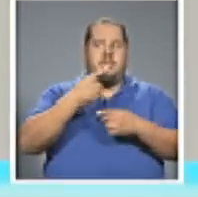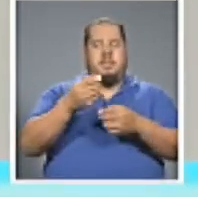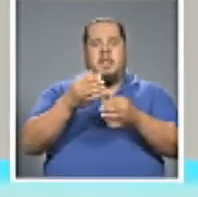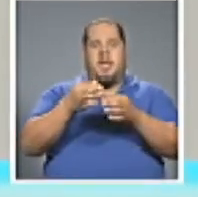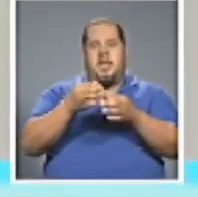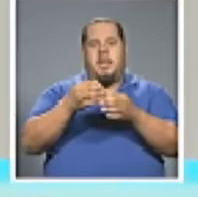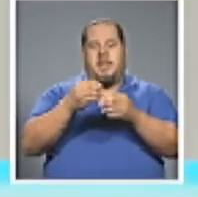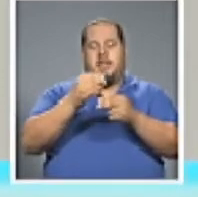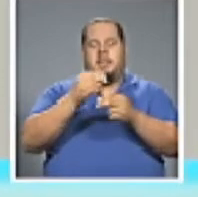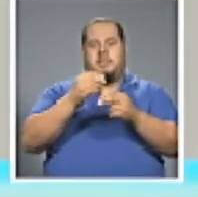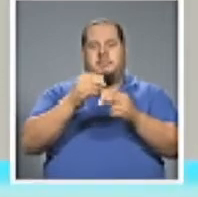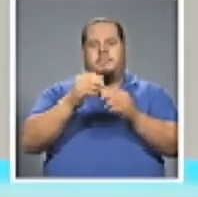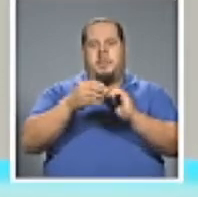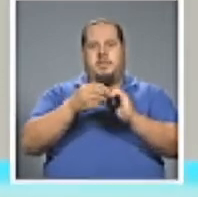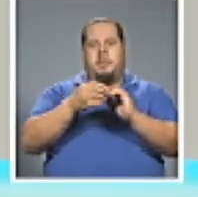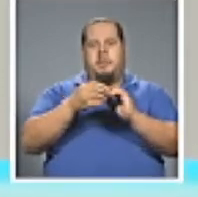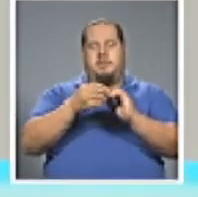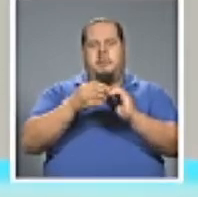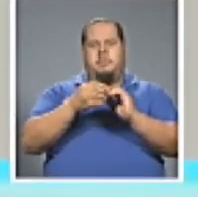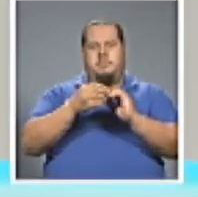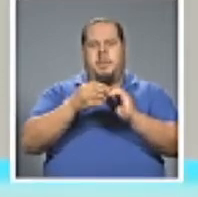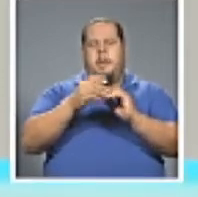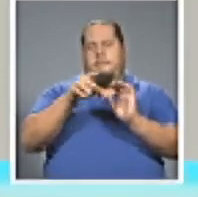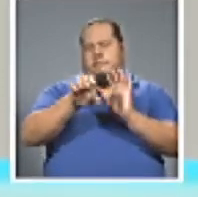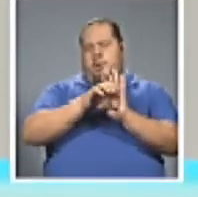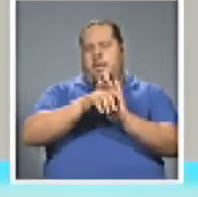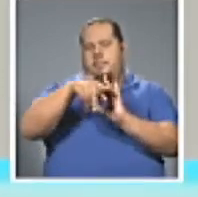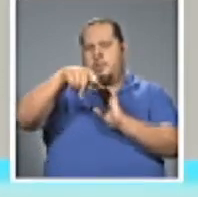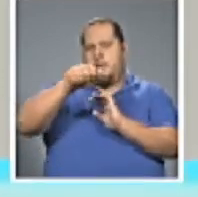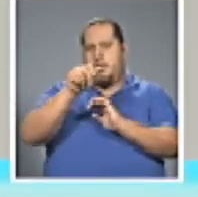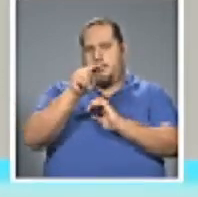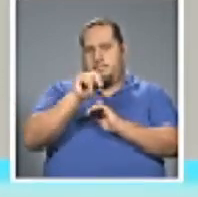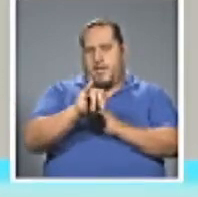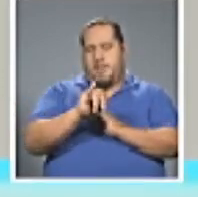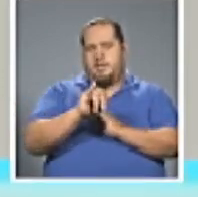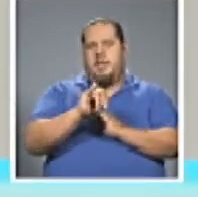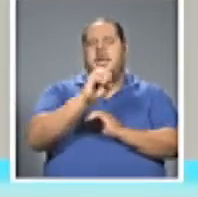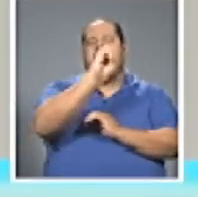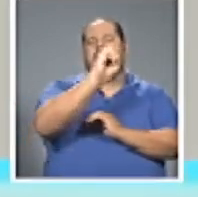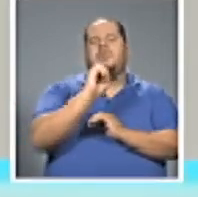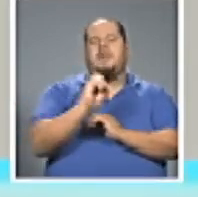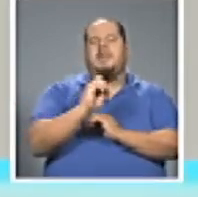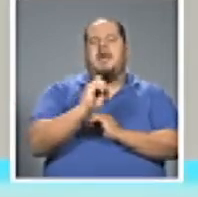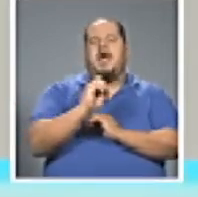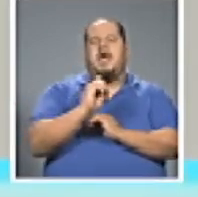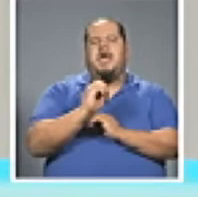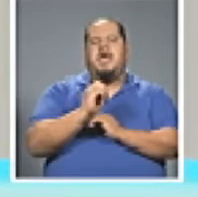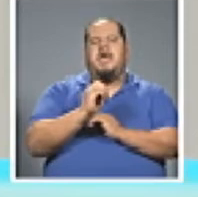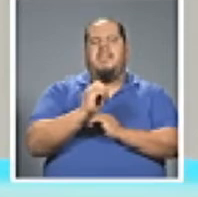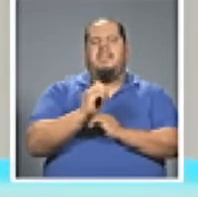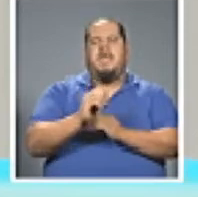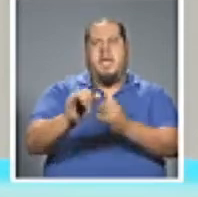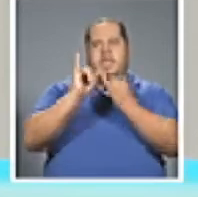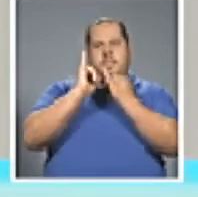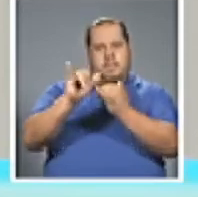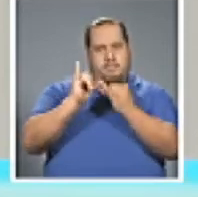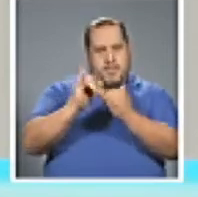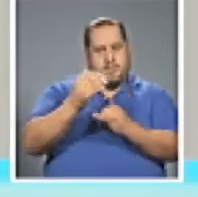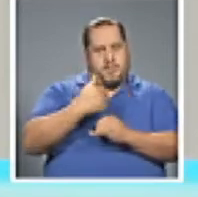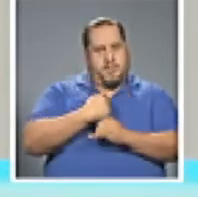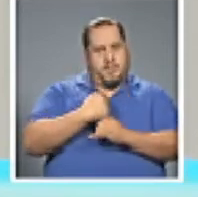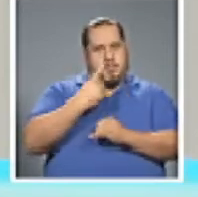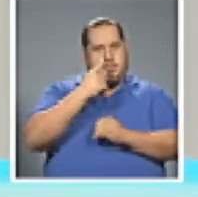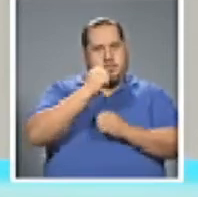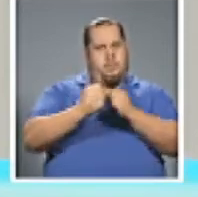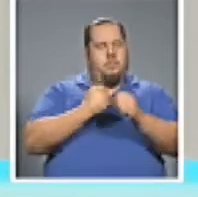Unidas. Vea que el PANI, el promedio de casos que de denuncias que recibe, digamos, anualmente, hemos